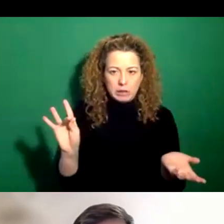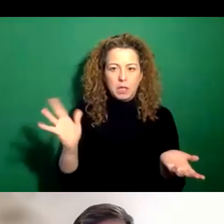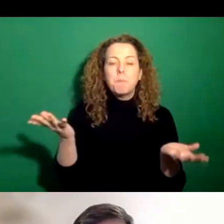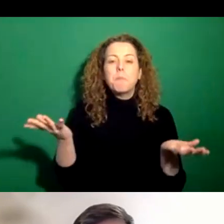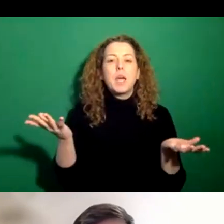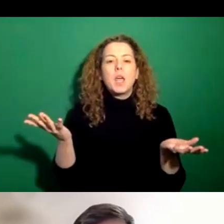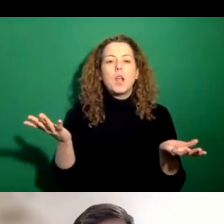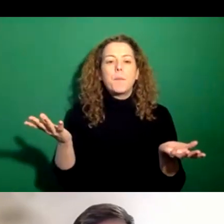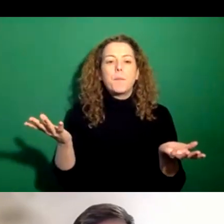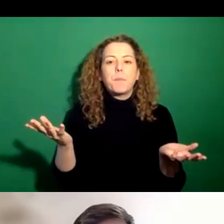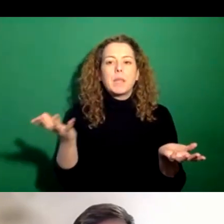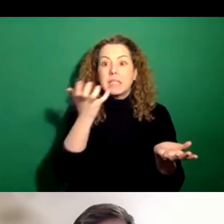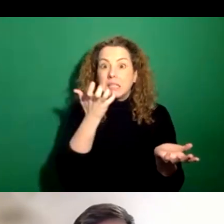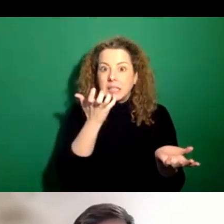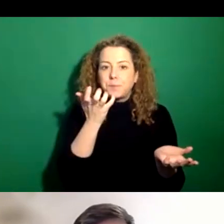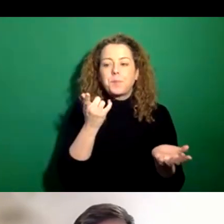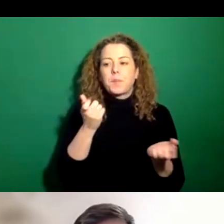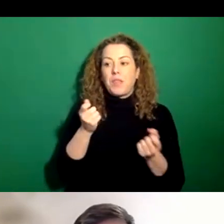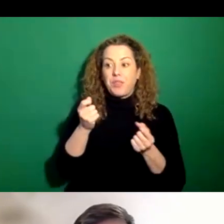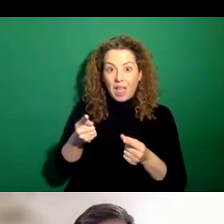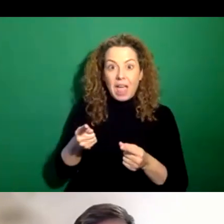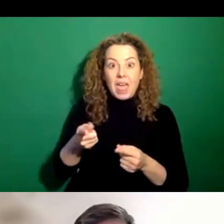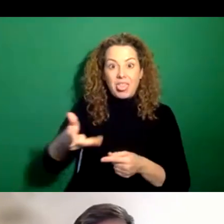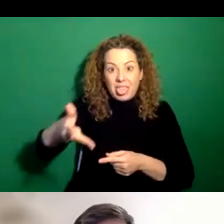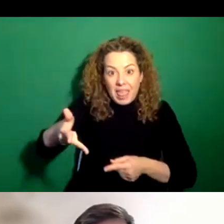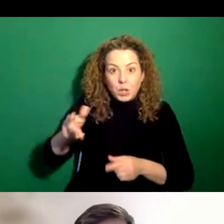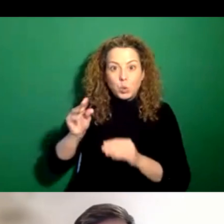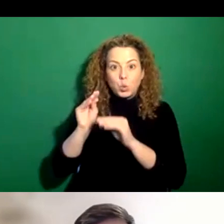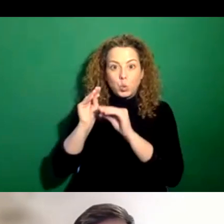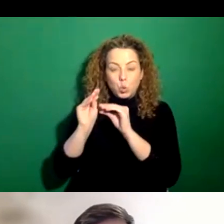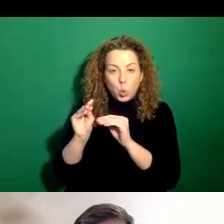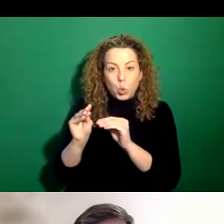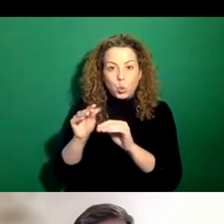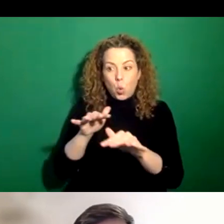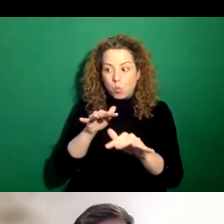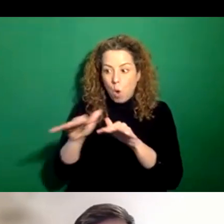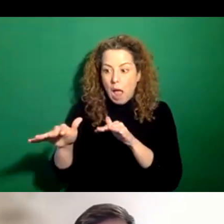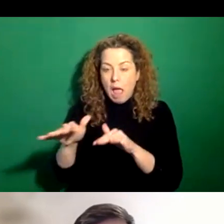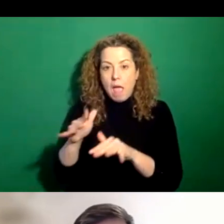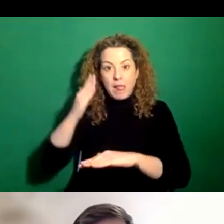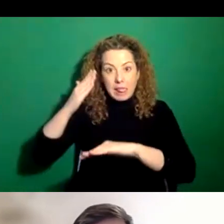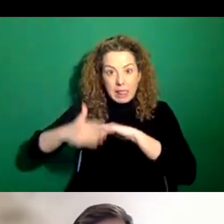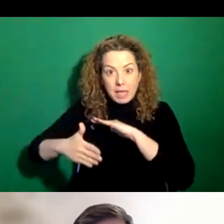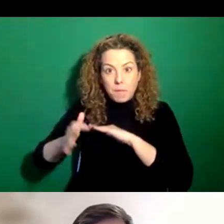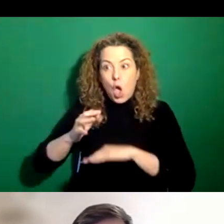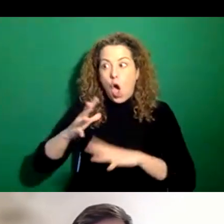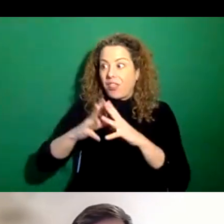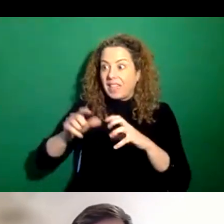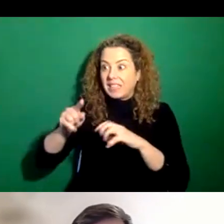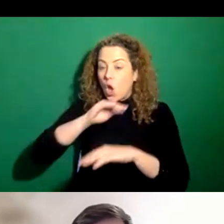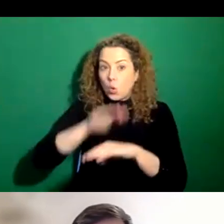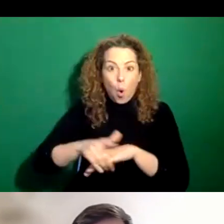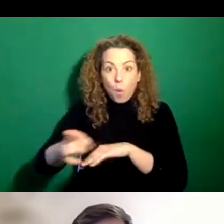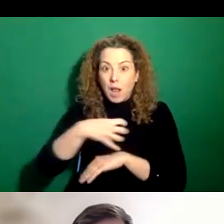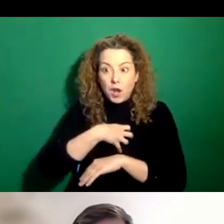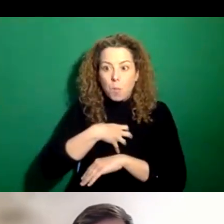Sí. Si estamos limitando ese derecho de los posibles movimientos y de cumplir los posibles deseos de esa persona, estamos haciendo